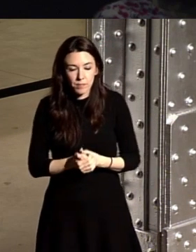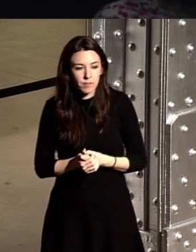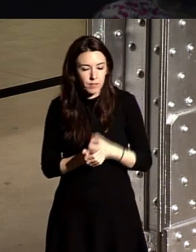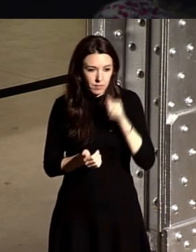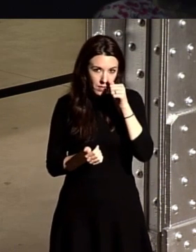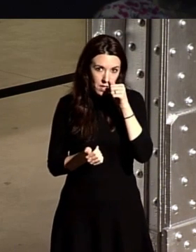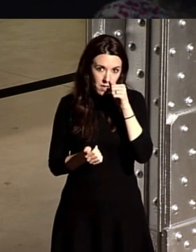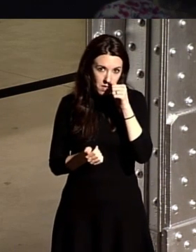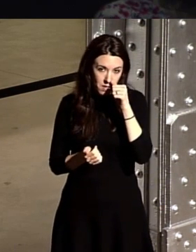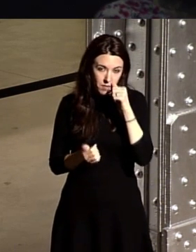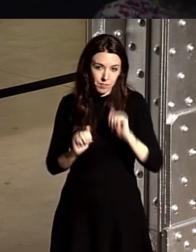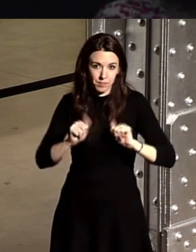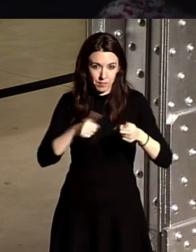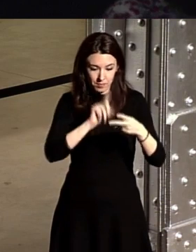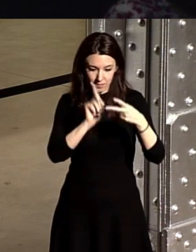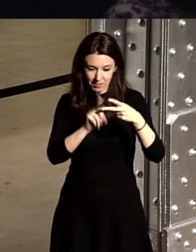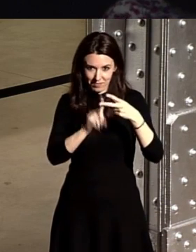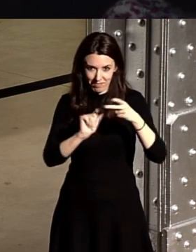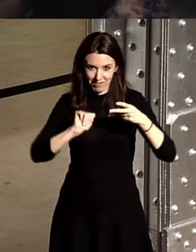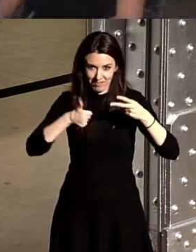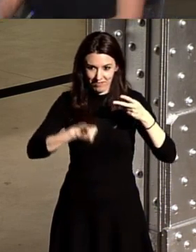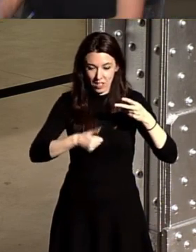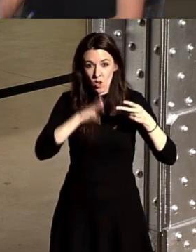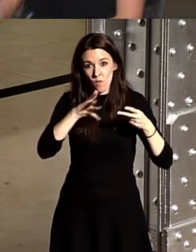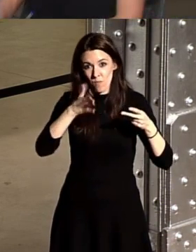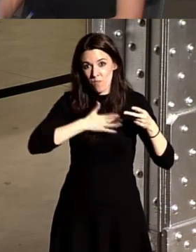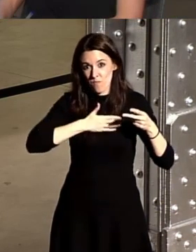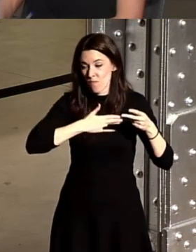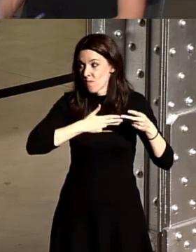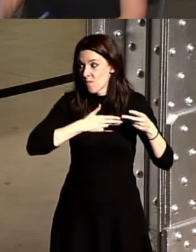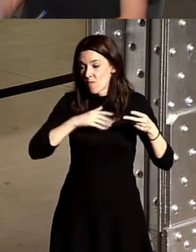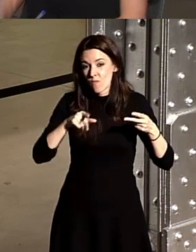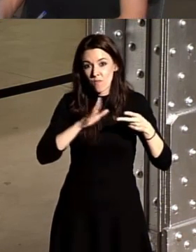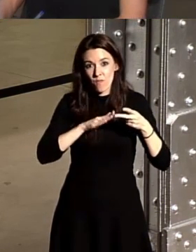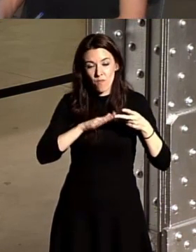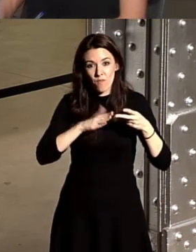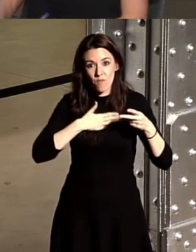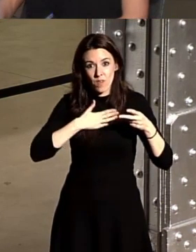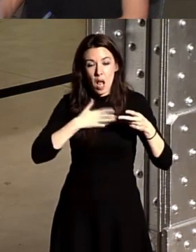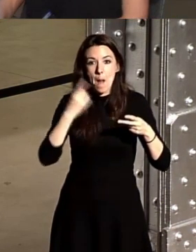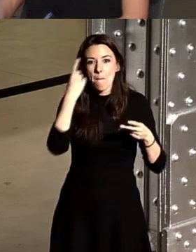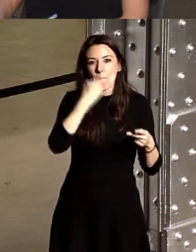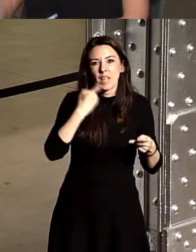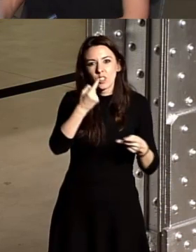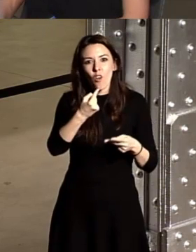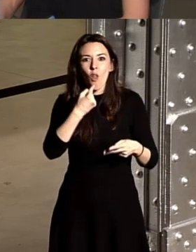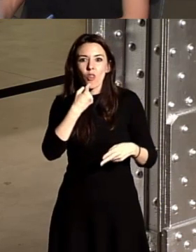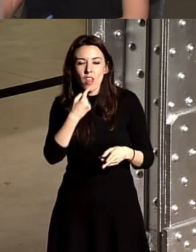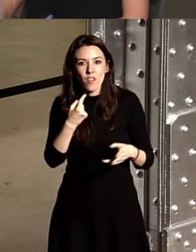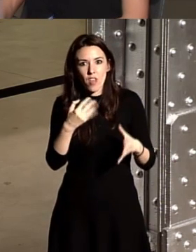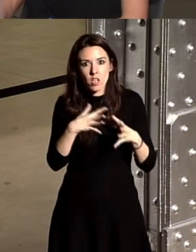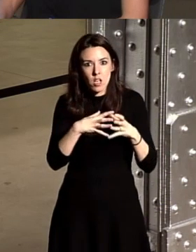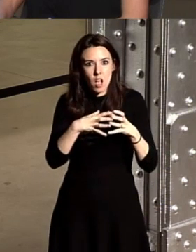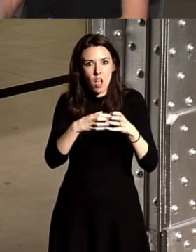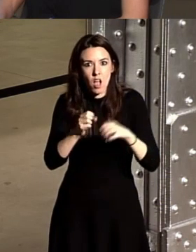Comienzo con la segunda pregunta, porque para mí este mito, este dicho que ¿por